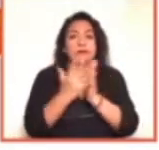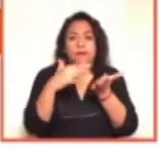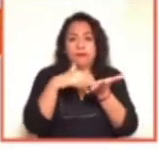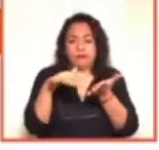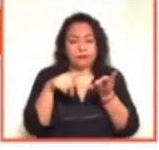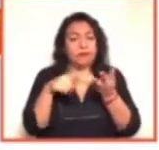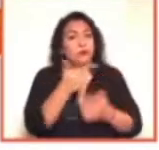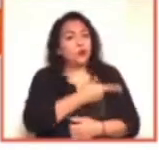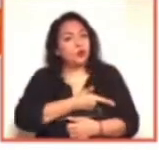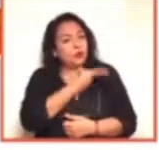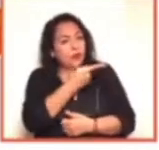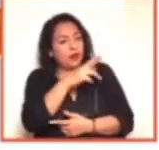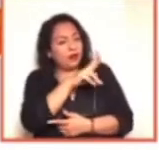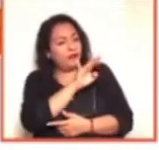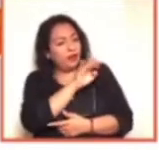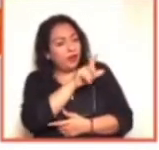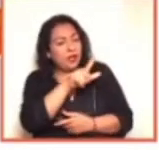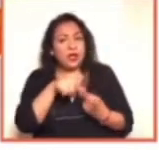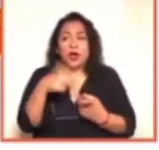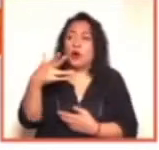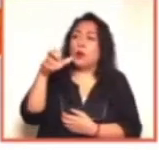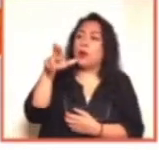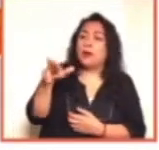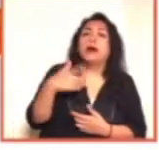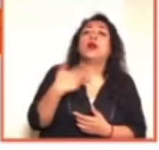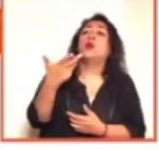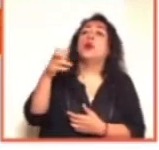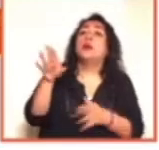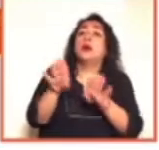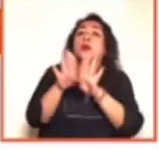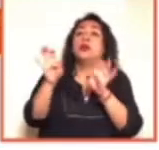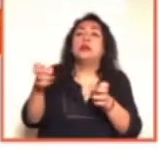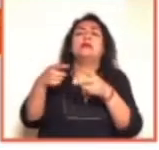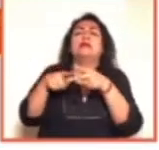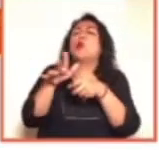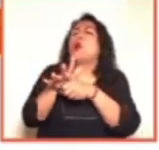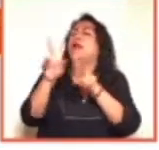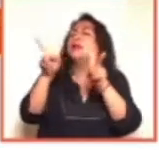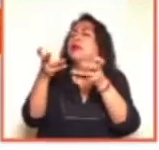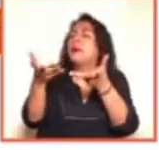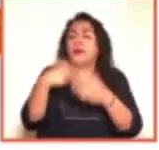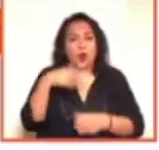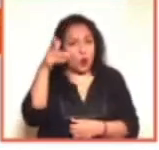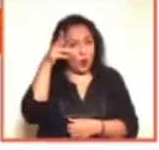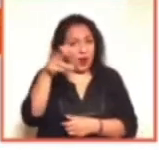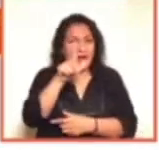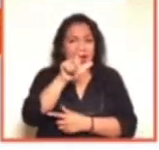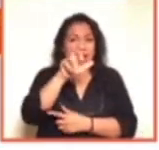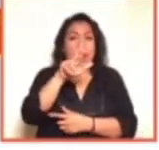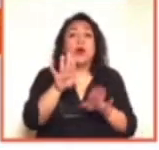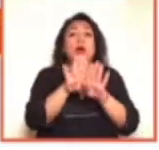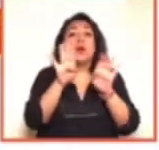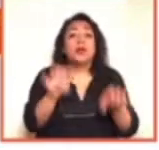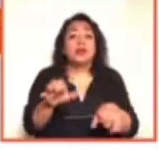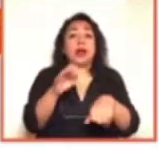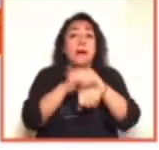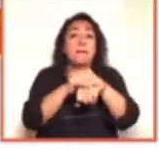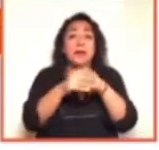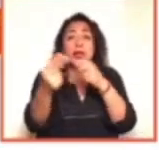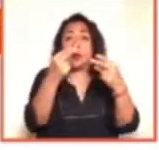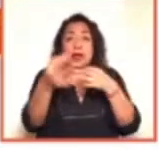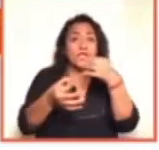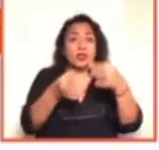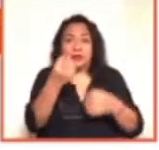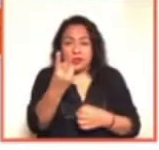estar con Rafael García Villegas, con Wemansin Rodríguez. Weman, ¿qué tal? ¿Con qué vamos a empezar? ¿Qué tal, Laura? ¿Cómo estás? ¿Cómo están, amigos de Canal 22? Antes de